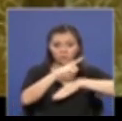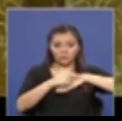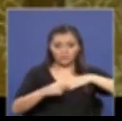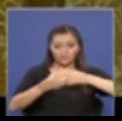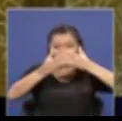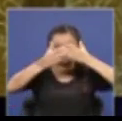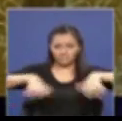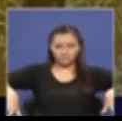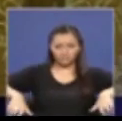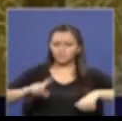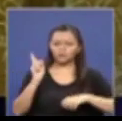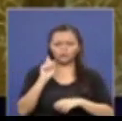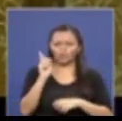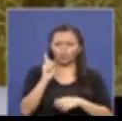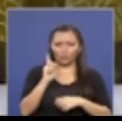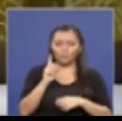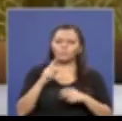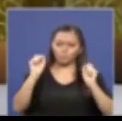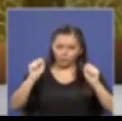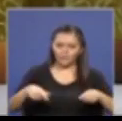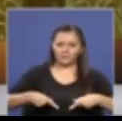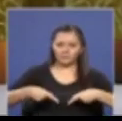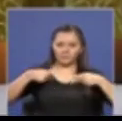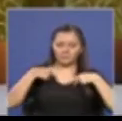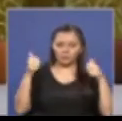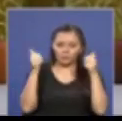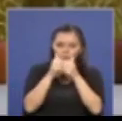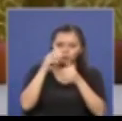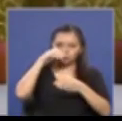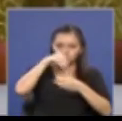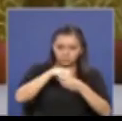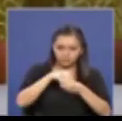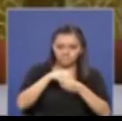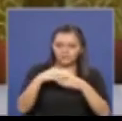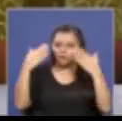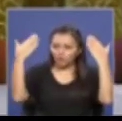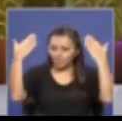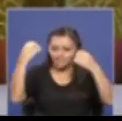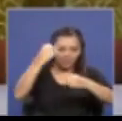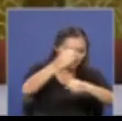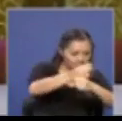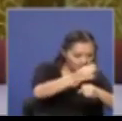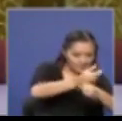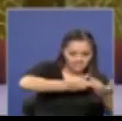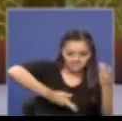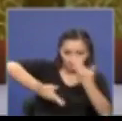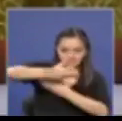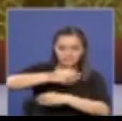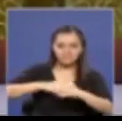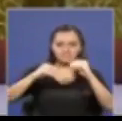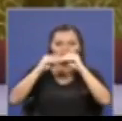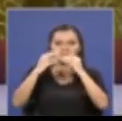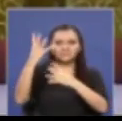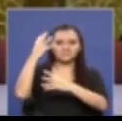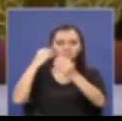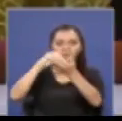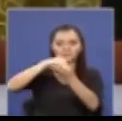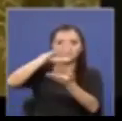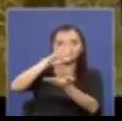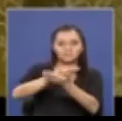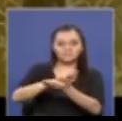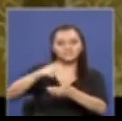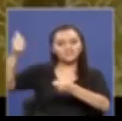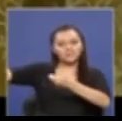todos en la tierra mía. Yo me quedo a cantar con los obreros en esta nueva historia y geografía. Bienvenidos al